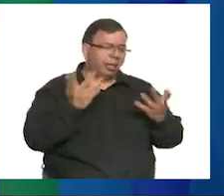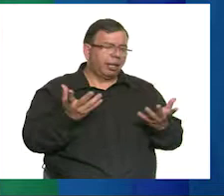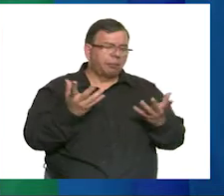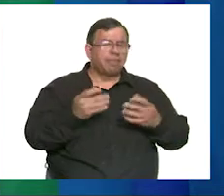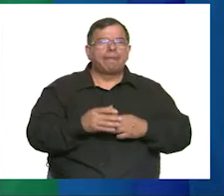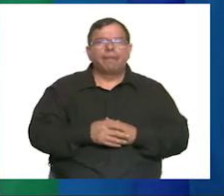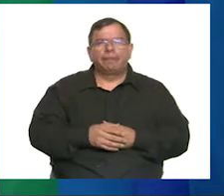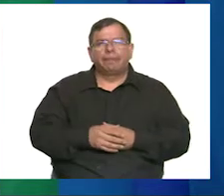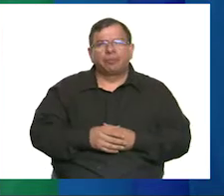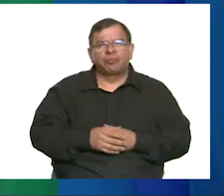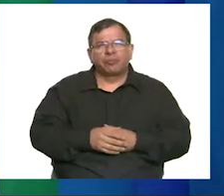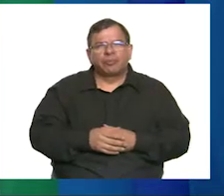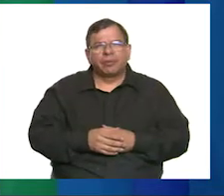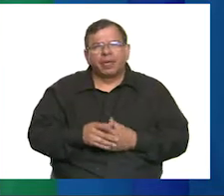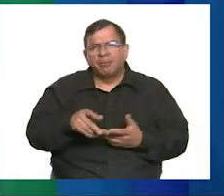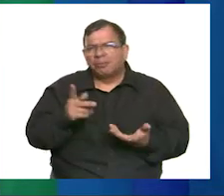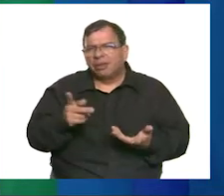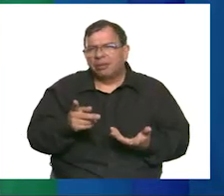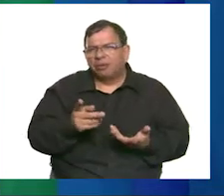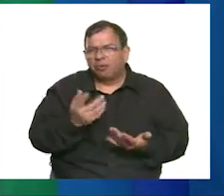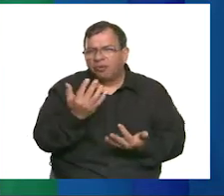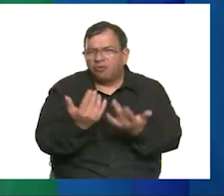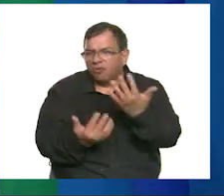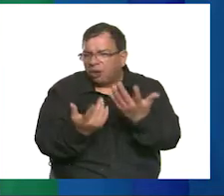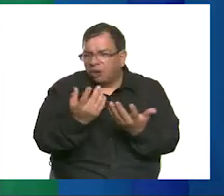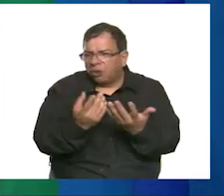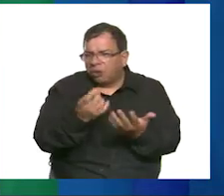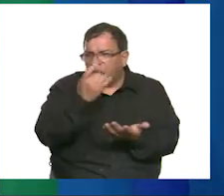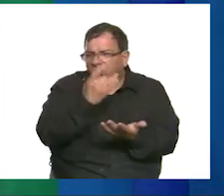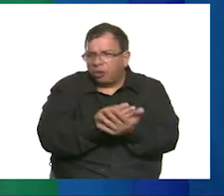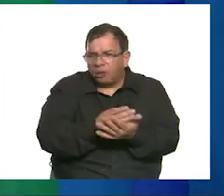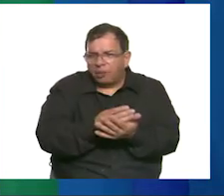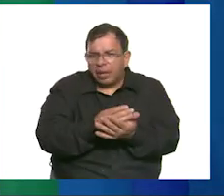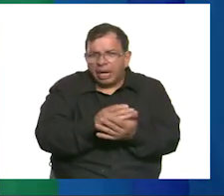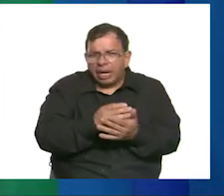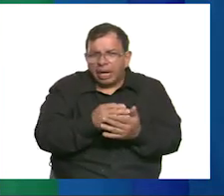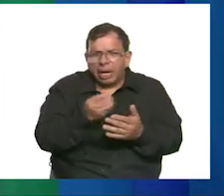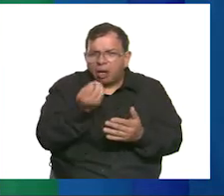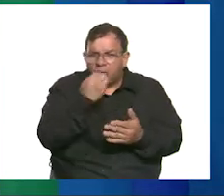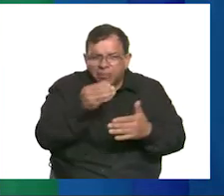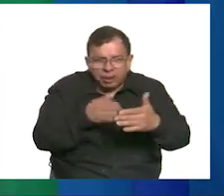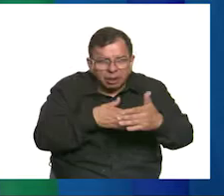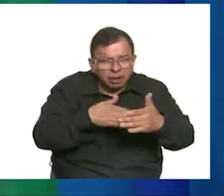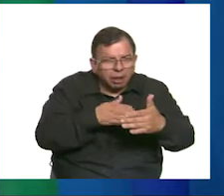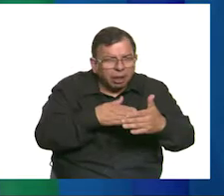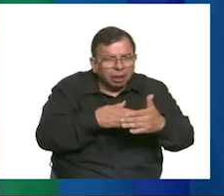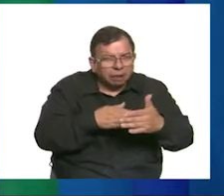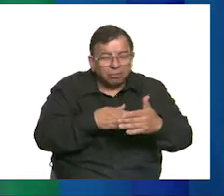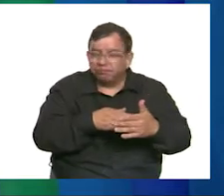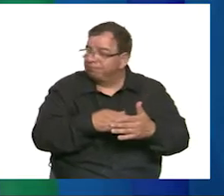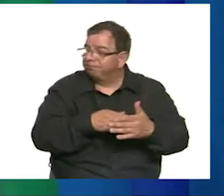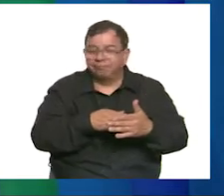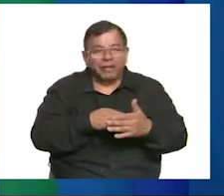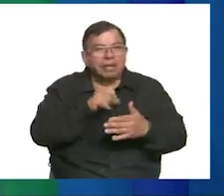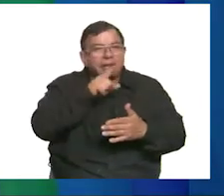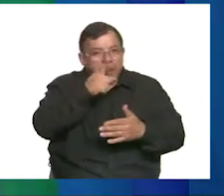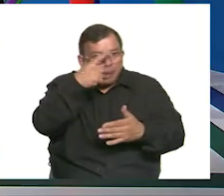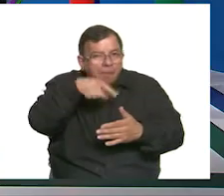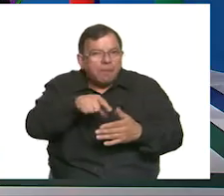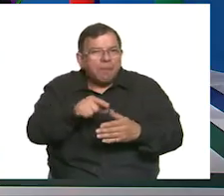debemos saber que no solo es para calentar o cocinar alimentos, sirve también para generar